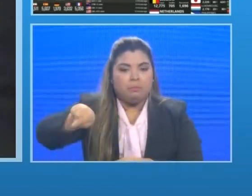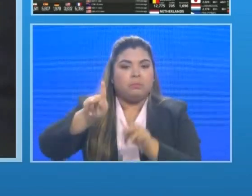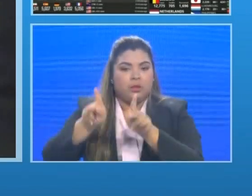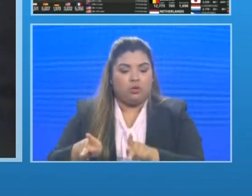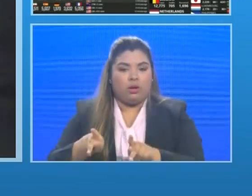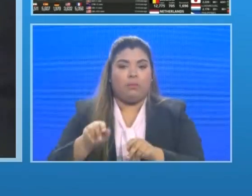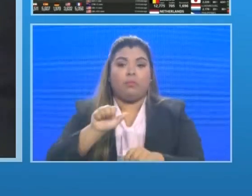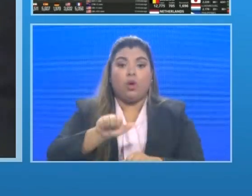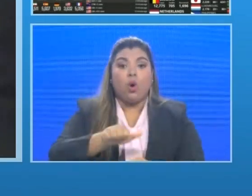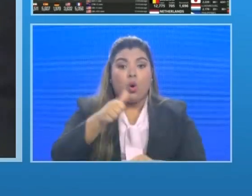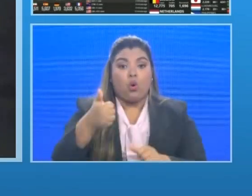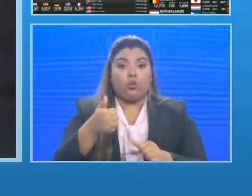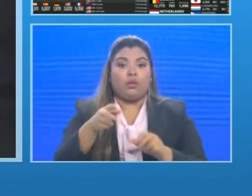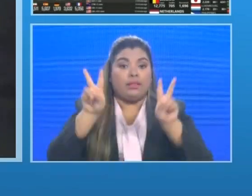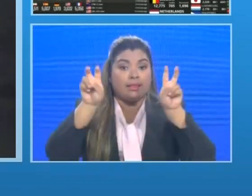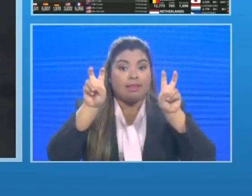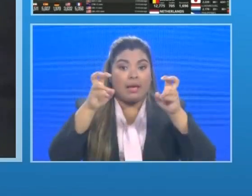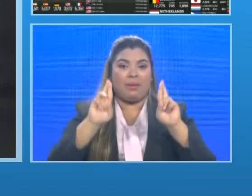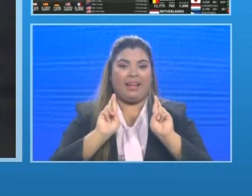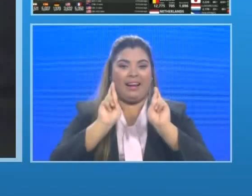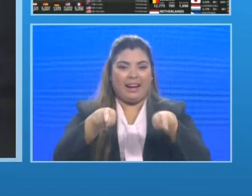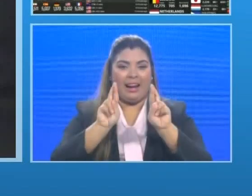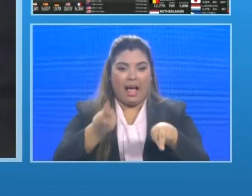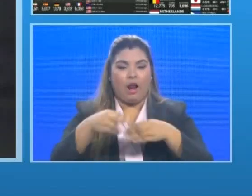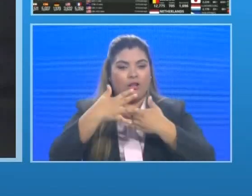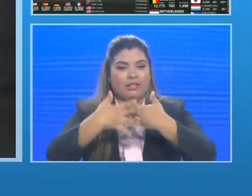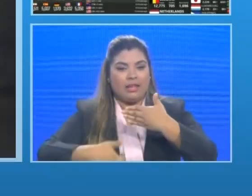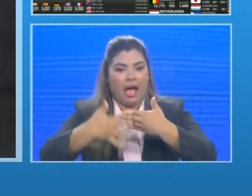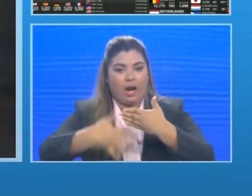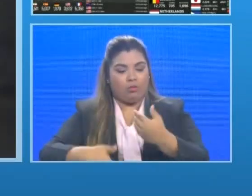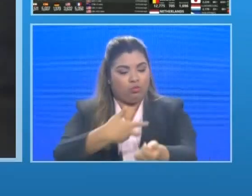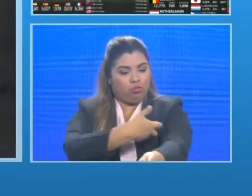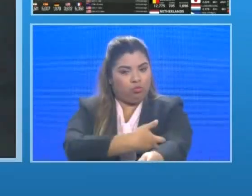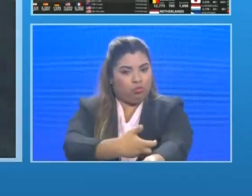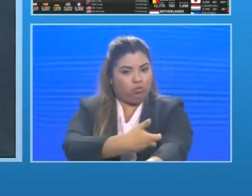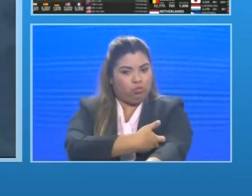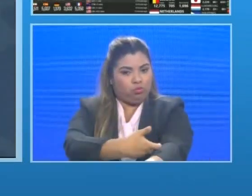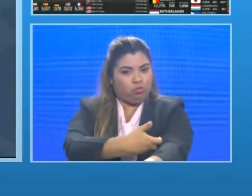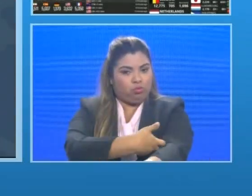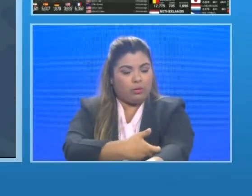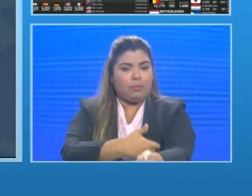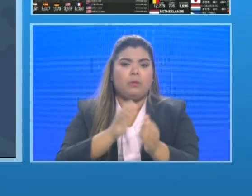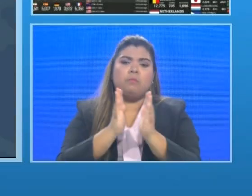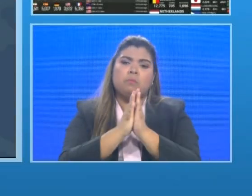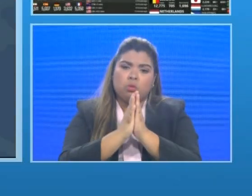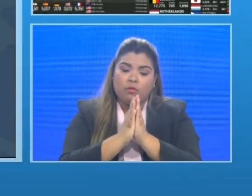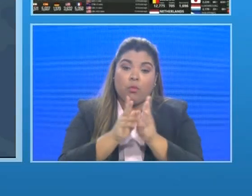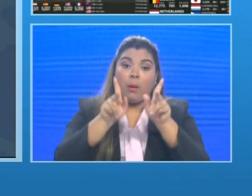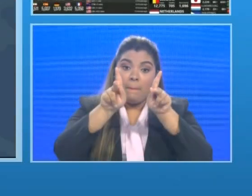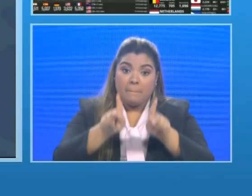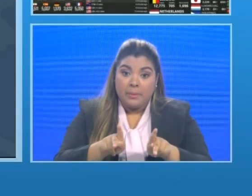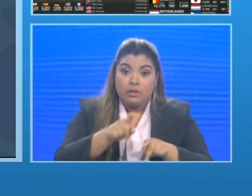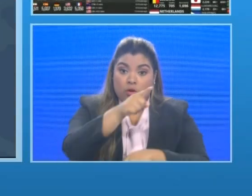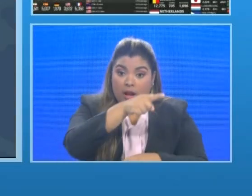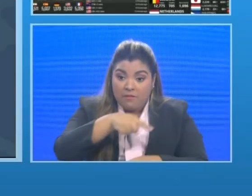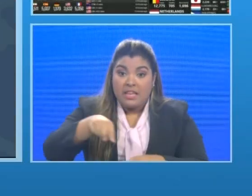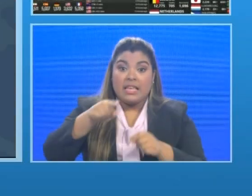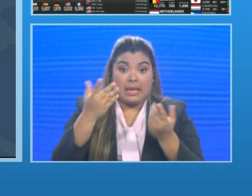sangre, queremos recordar que los que vayan a donar deben llamar